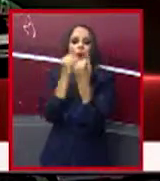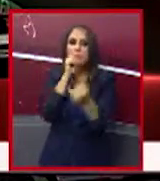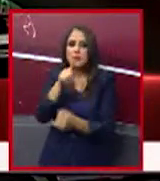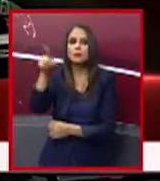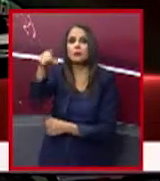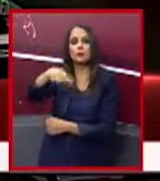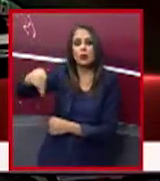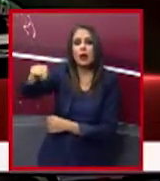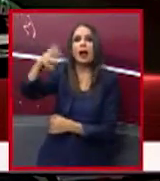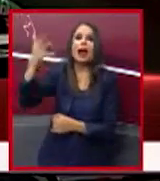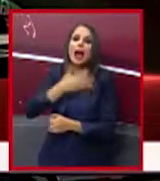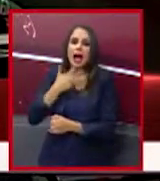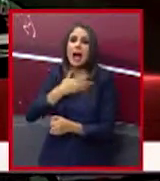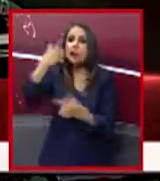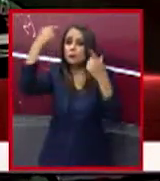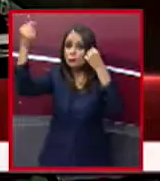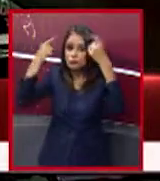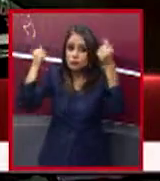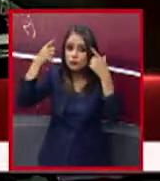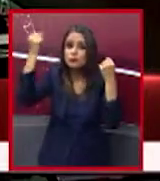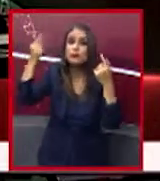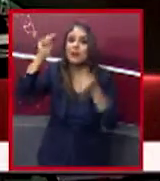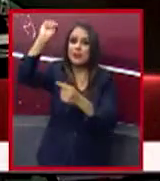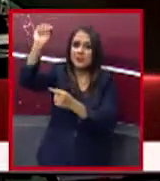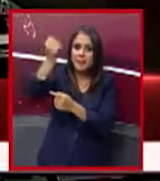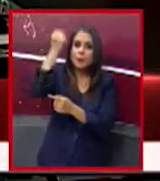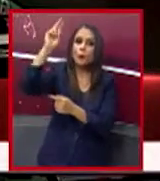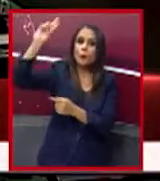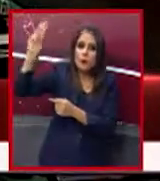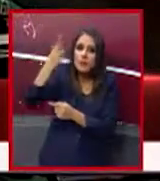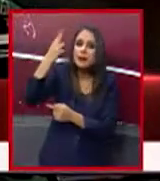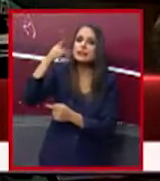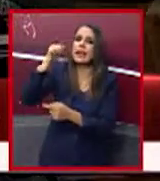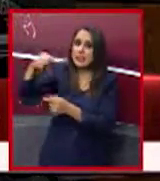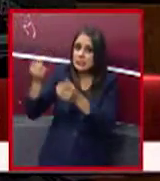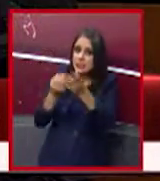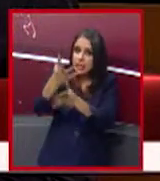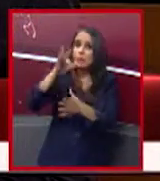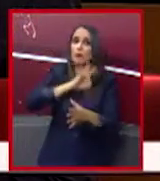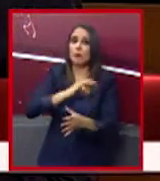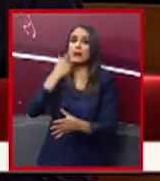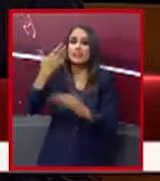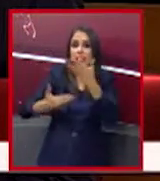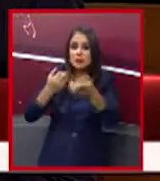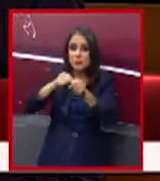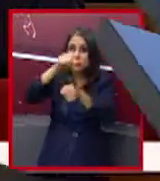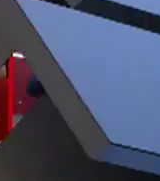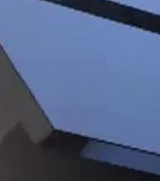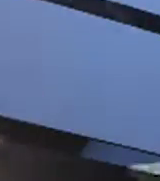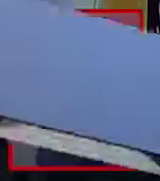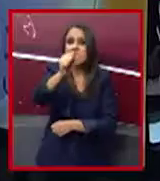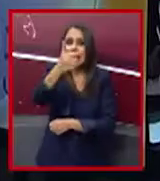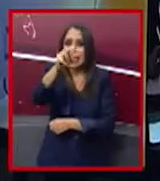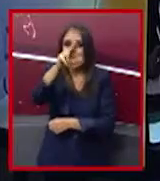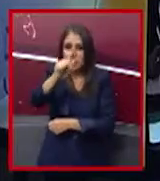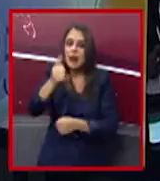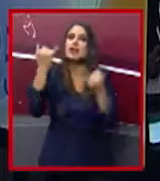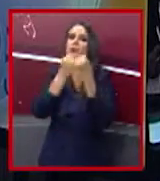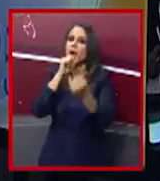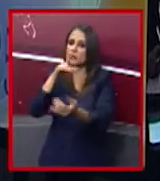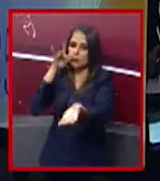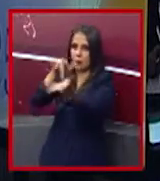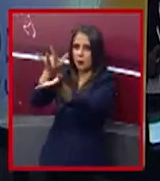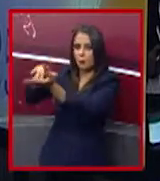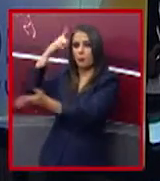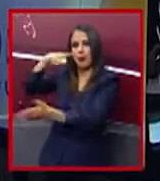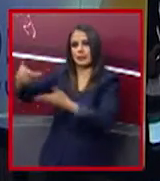de las universidades técnicas, tecnológicas, puedan hacer su servicio social en la Zagarpa. La diputada del